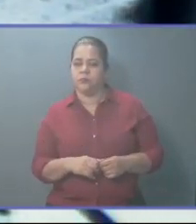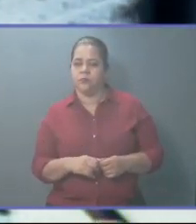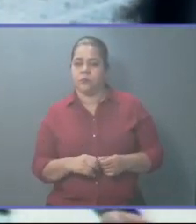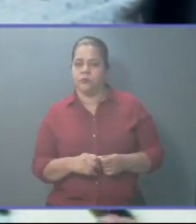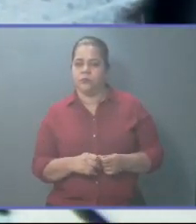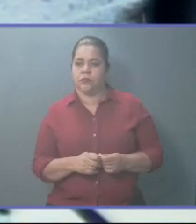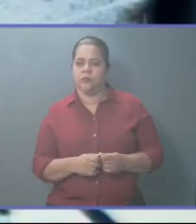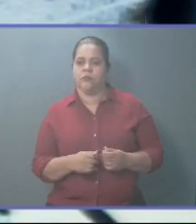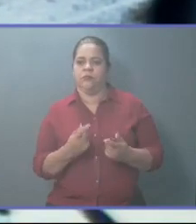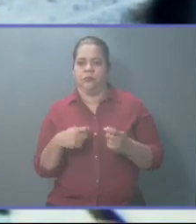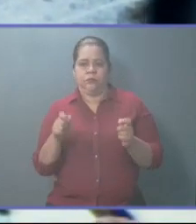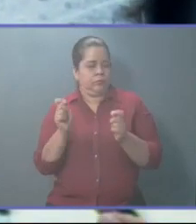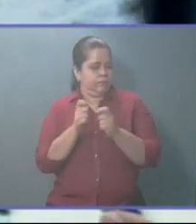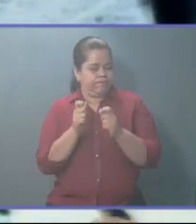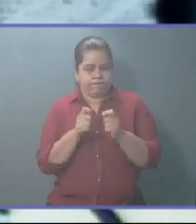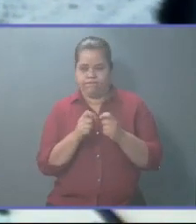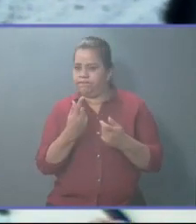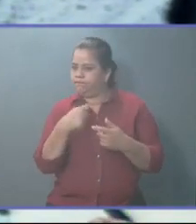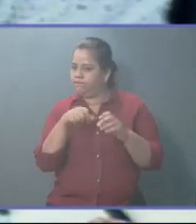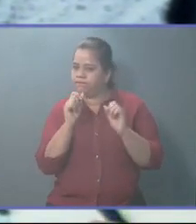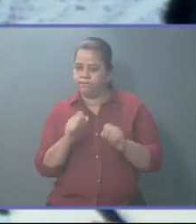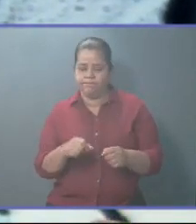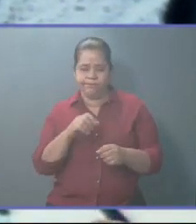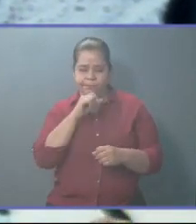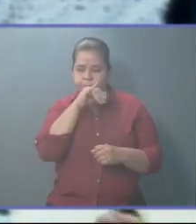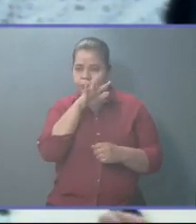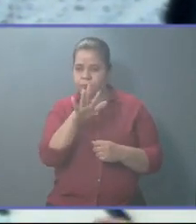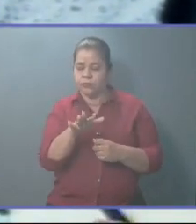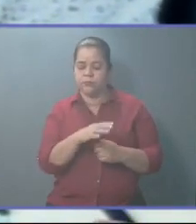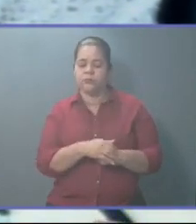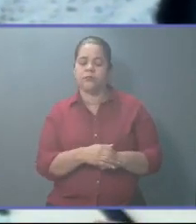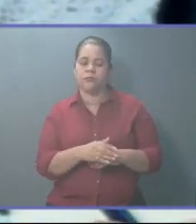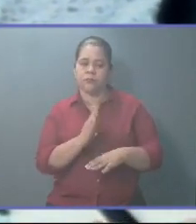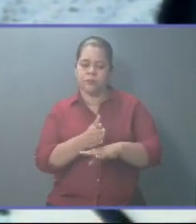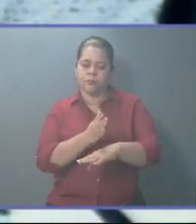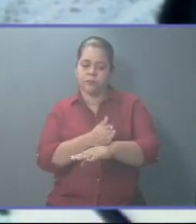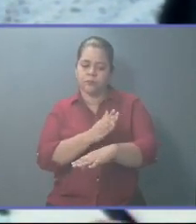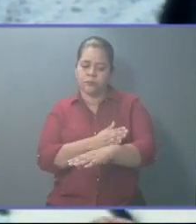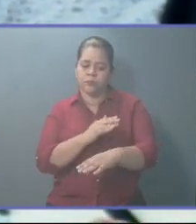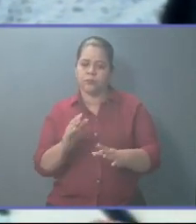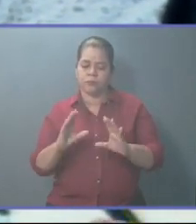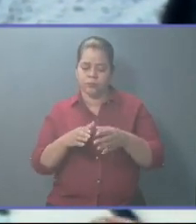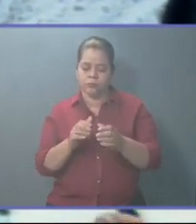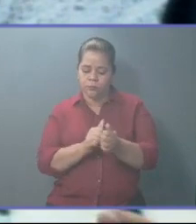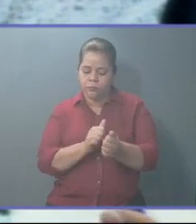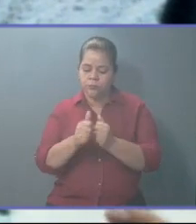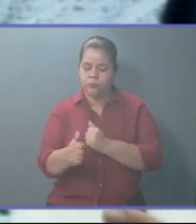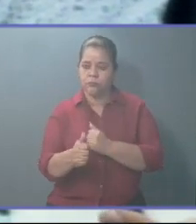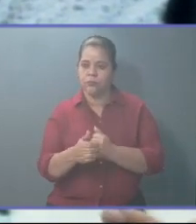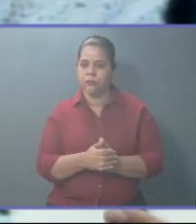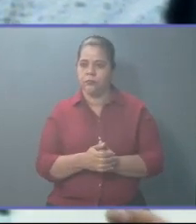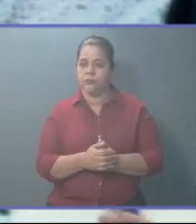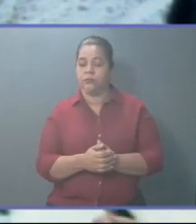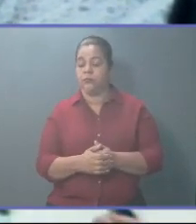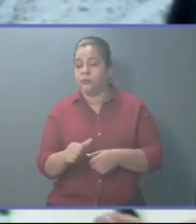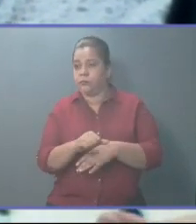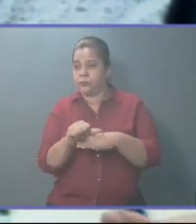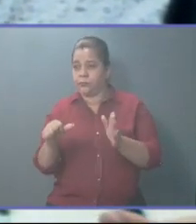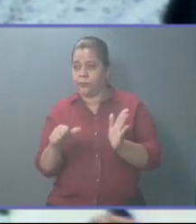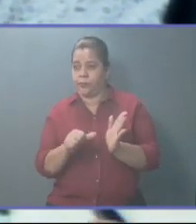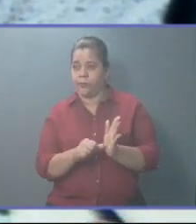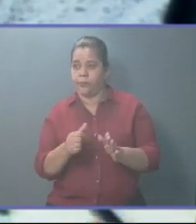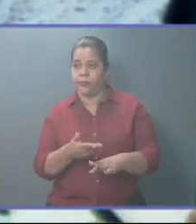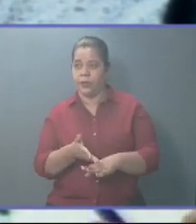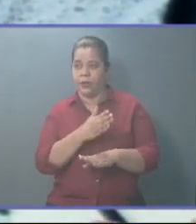que justamente no se podía plantear seguir avanzando en ese comité. Esta Asamblea Legislativa